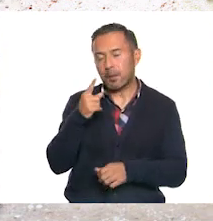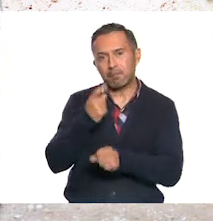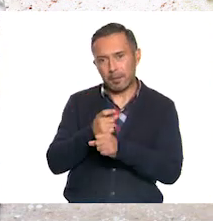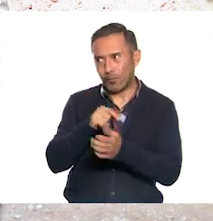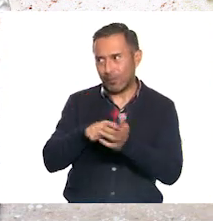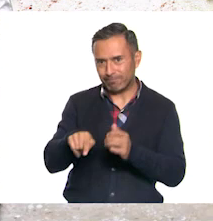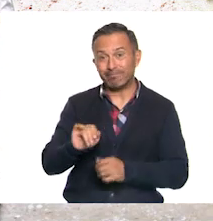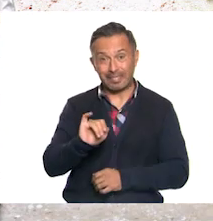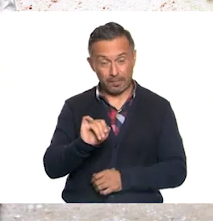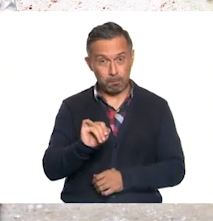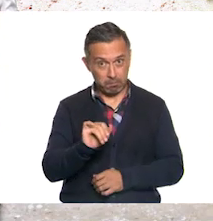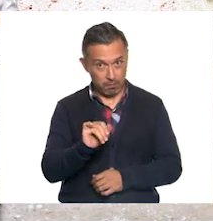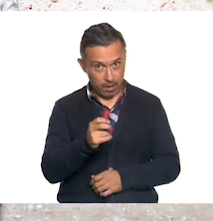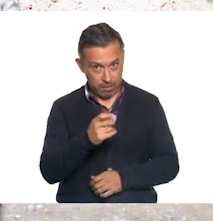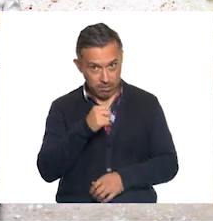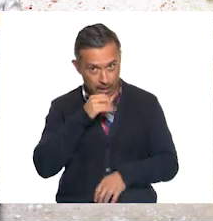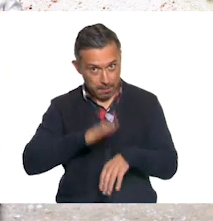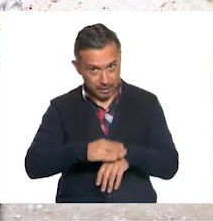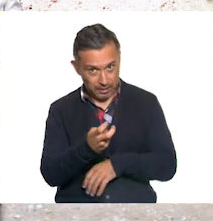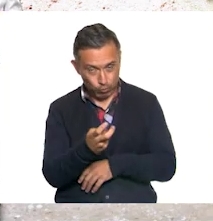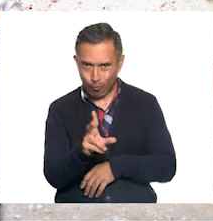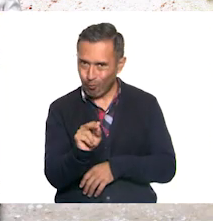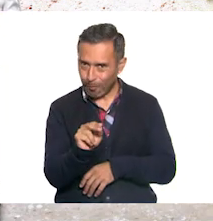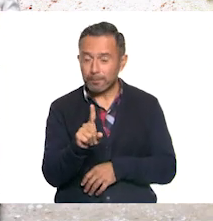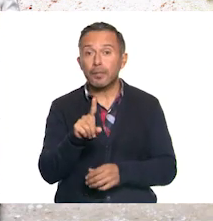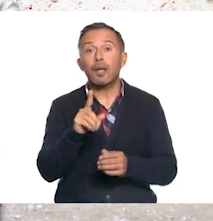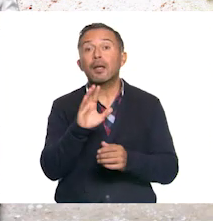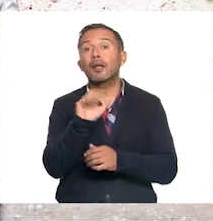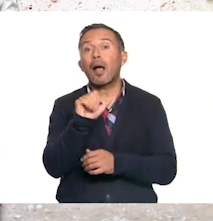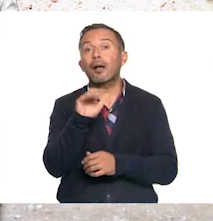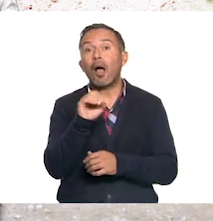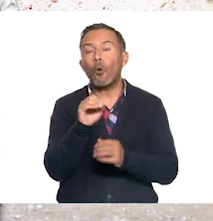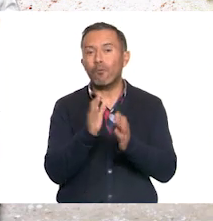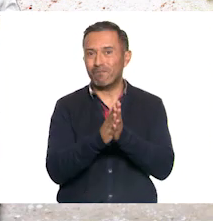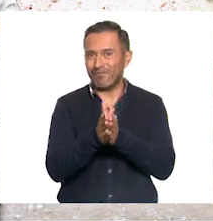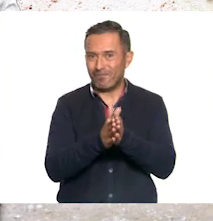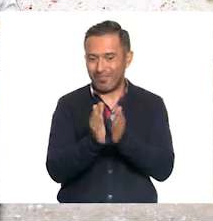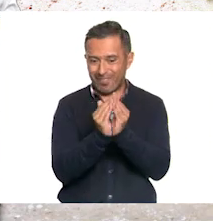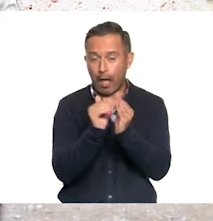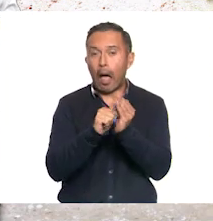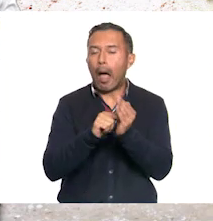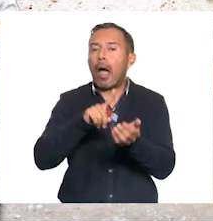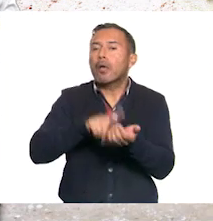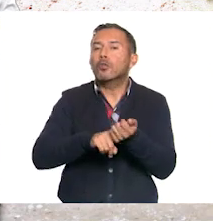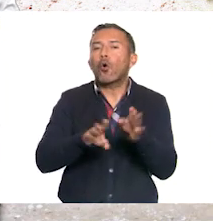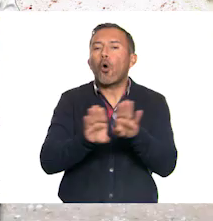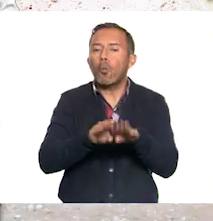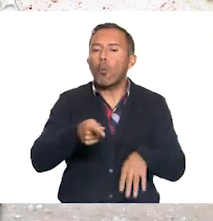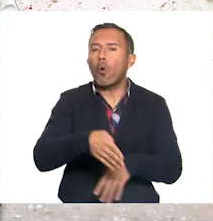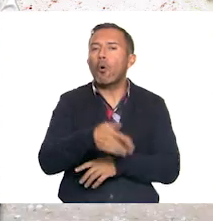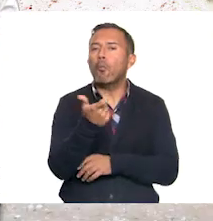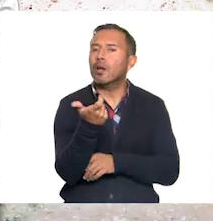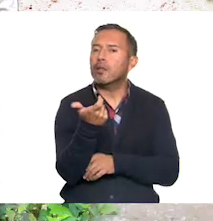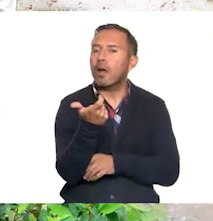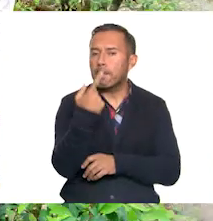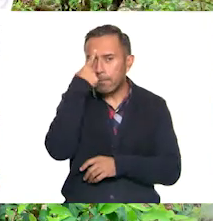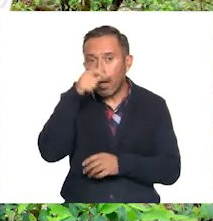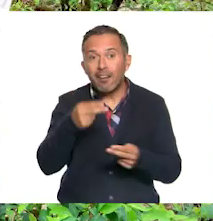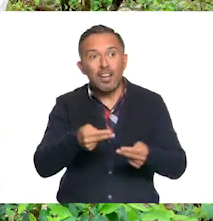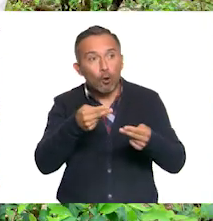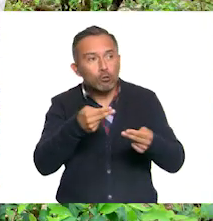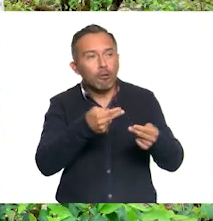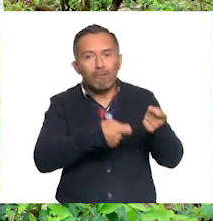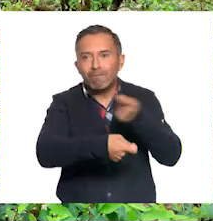No solo eso, el cacao también fue utilizado como moneda para los intercambios comerciales. ¡Wow!